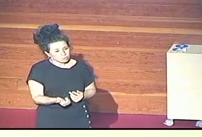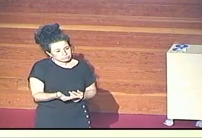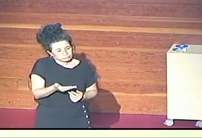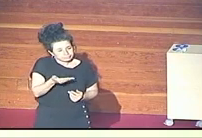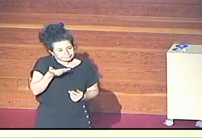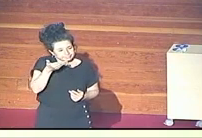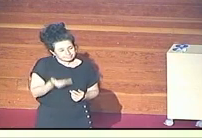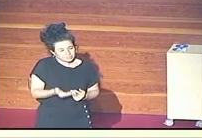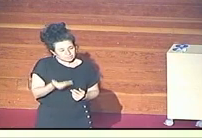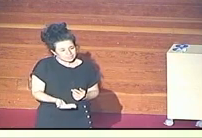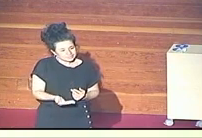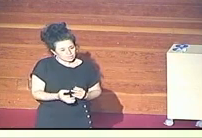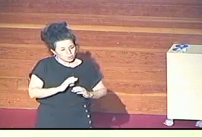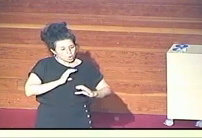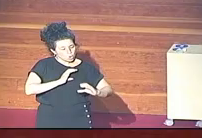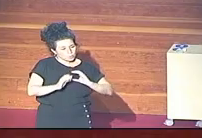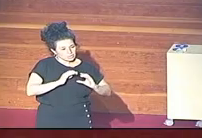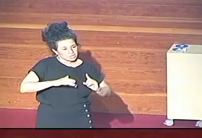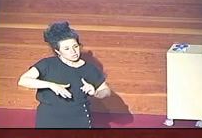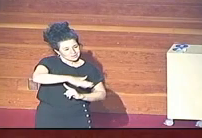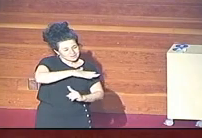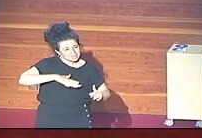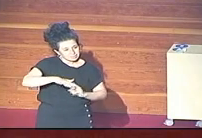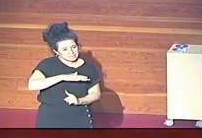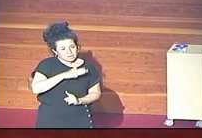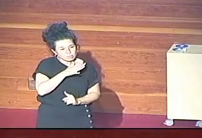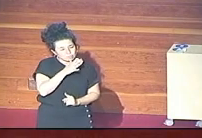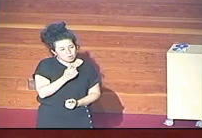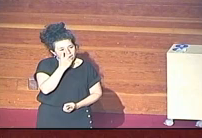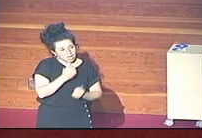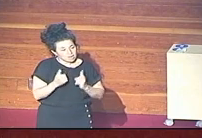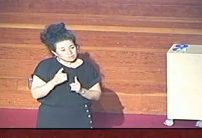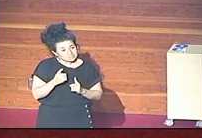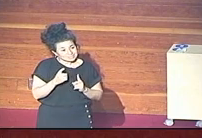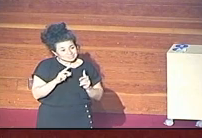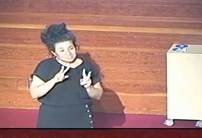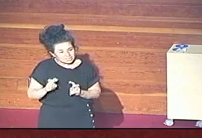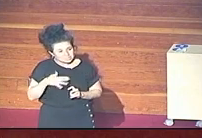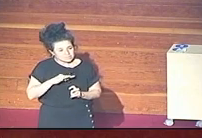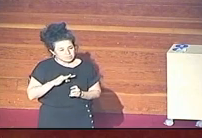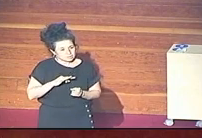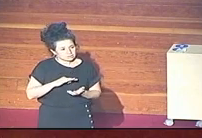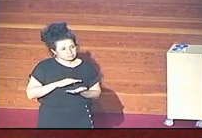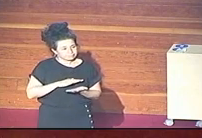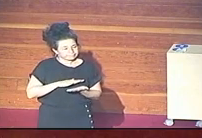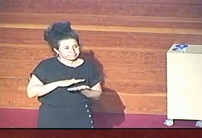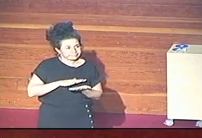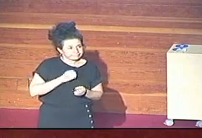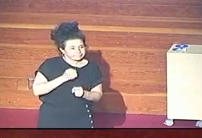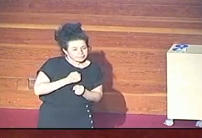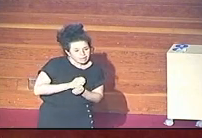una comunicación ambiental porque hay ciertos aspectos que se pueden tratar de él desde ese